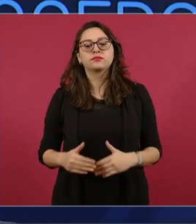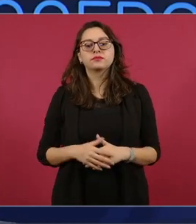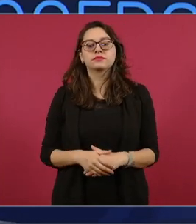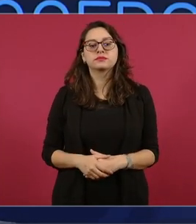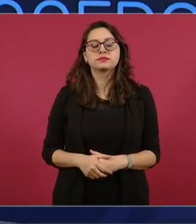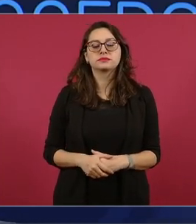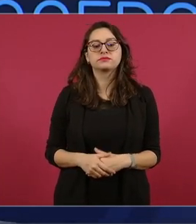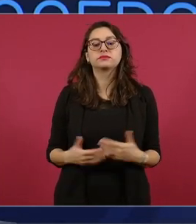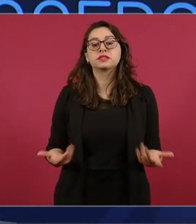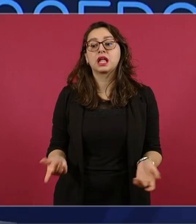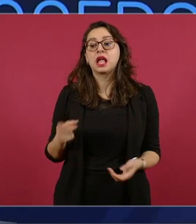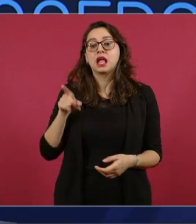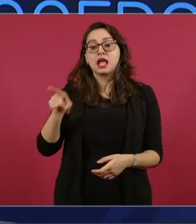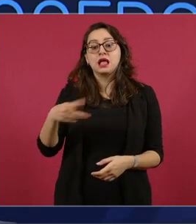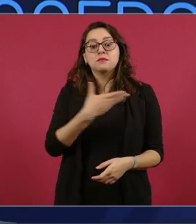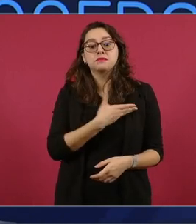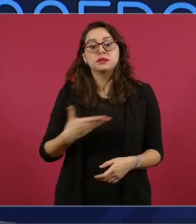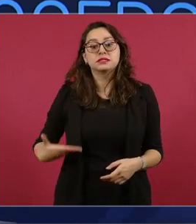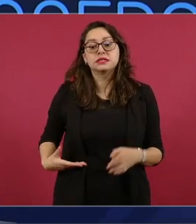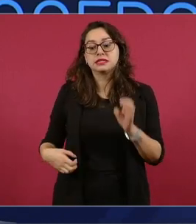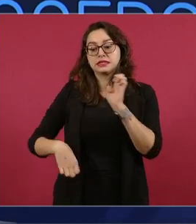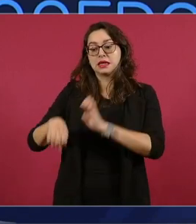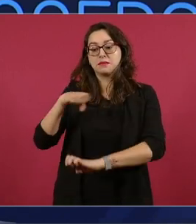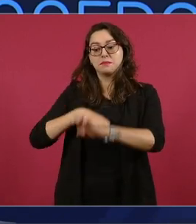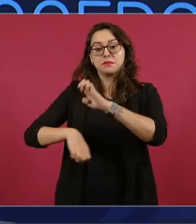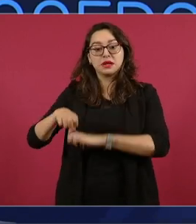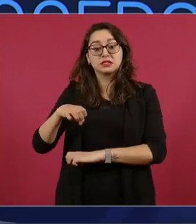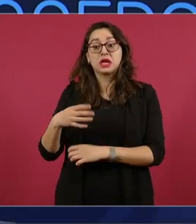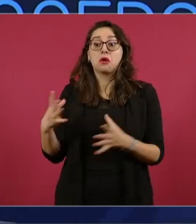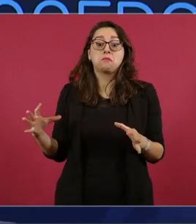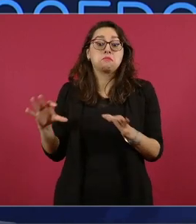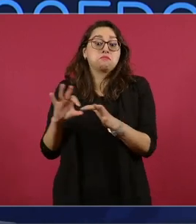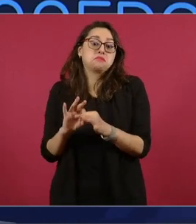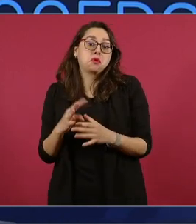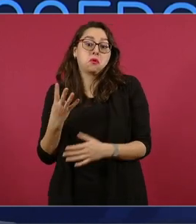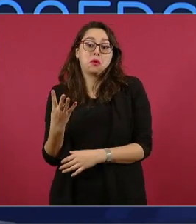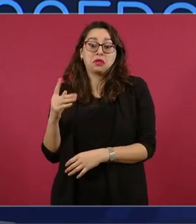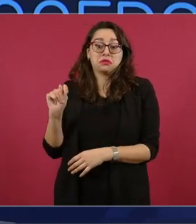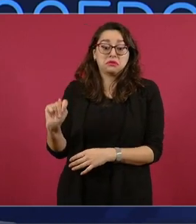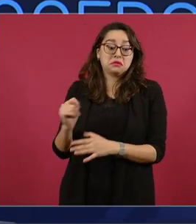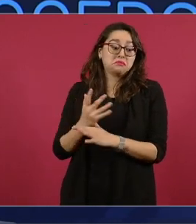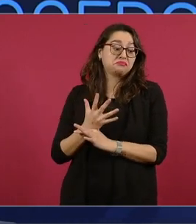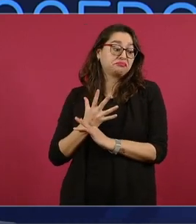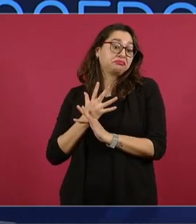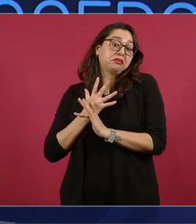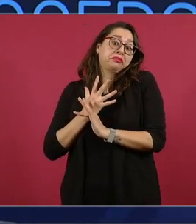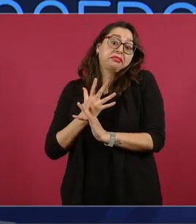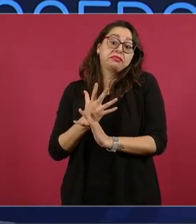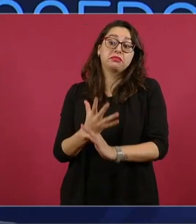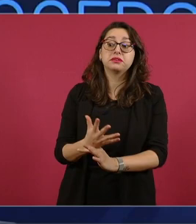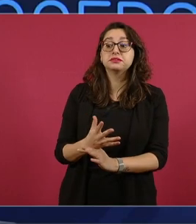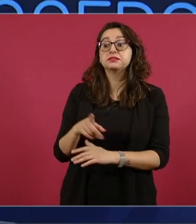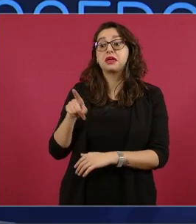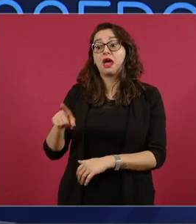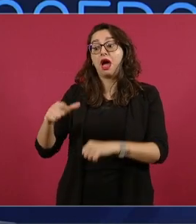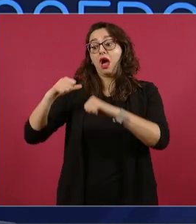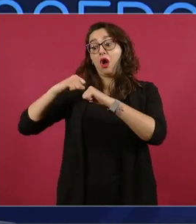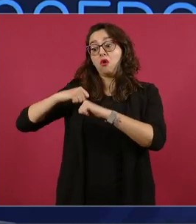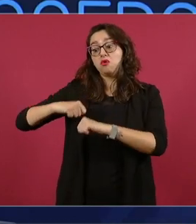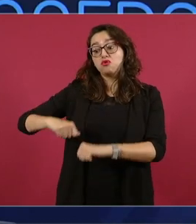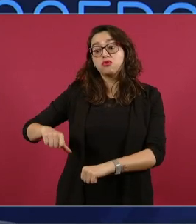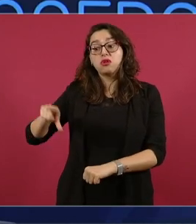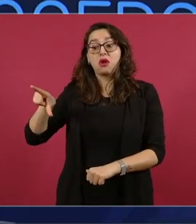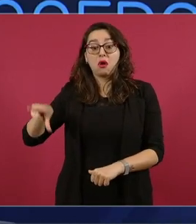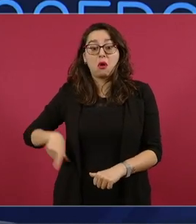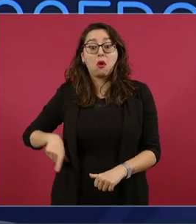Empresarial de la 4T, Francisco Cervantes Díaz, dijo que gracias al trabajo de las autoridades, ¿sí?,